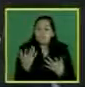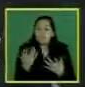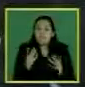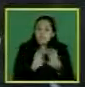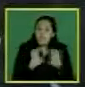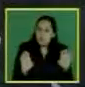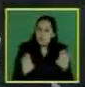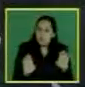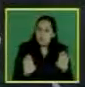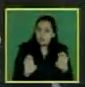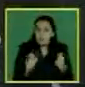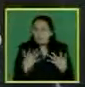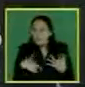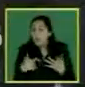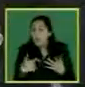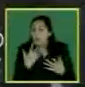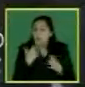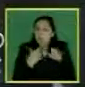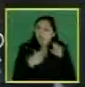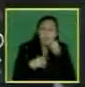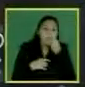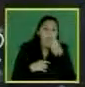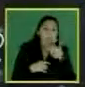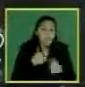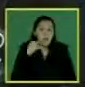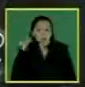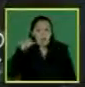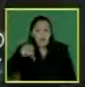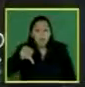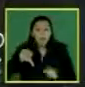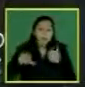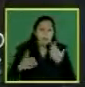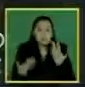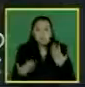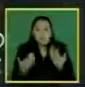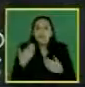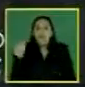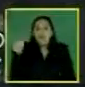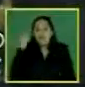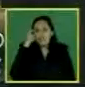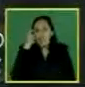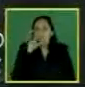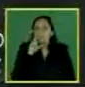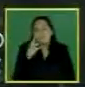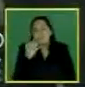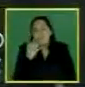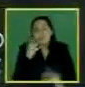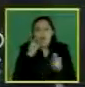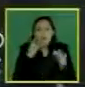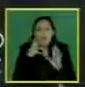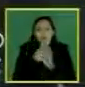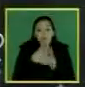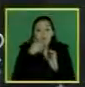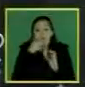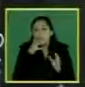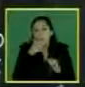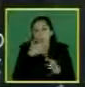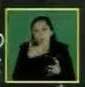puede ser buena o puede ser mala. A propósito de que en estos días se está hablando mucho del tema de la inseguridad. Yo he planteado, mira,